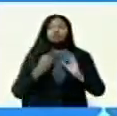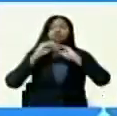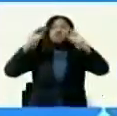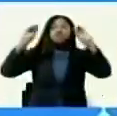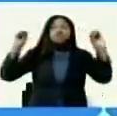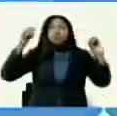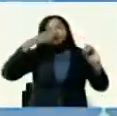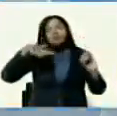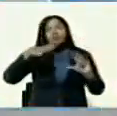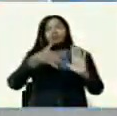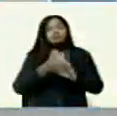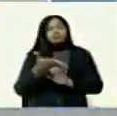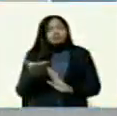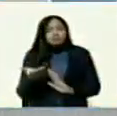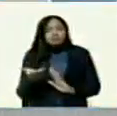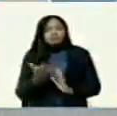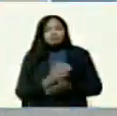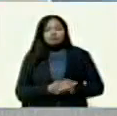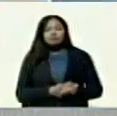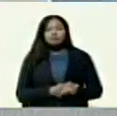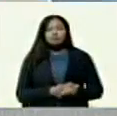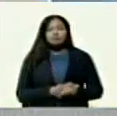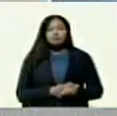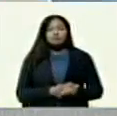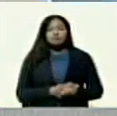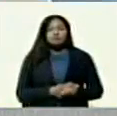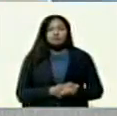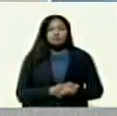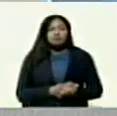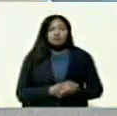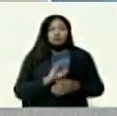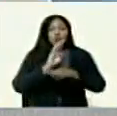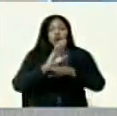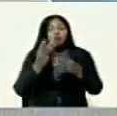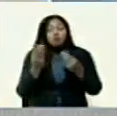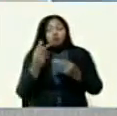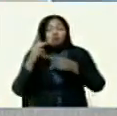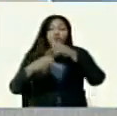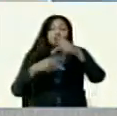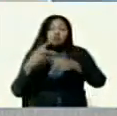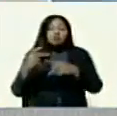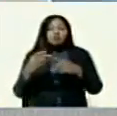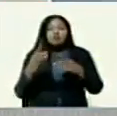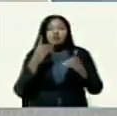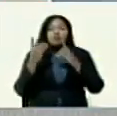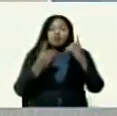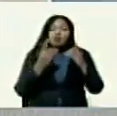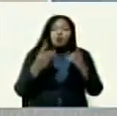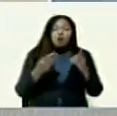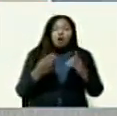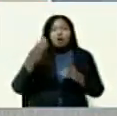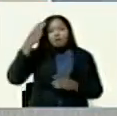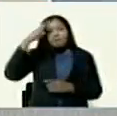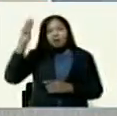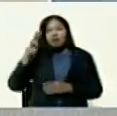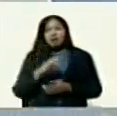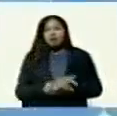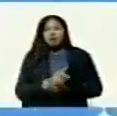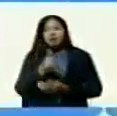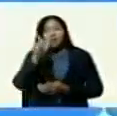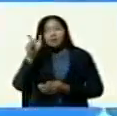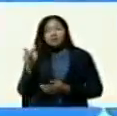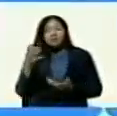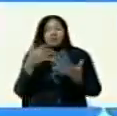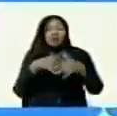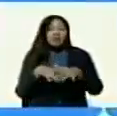pueblo es a cuidar el proceso de diálogo en México, a aquí están dos integrantes